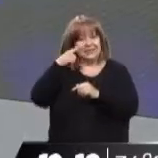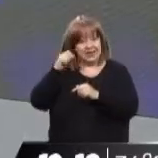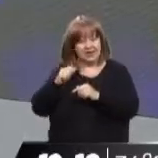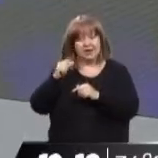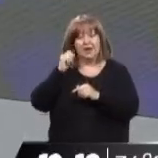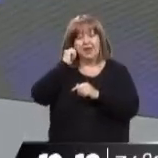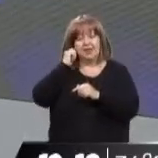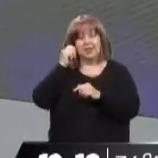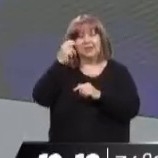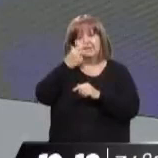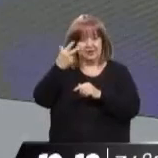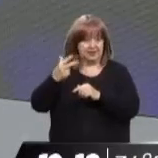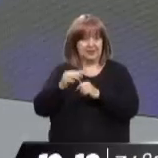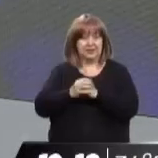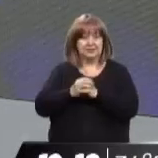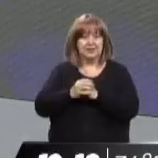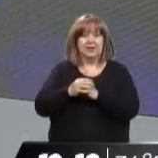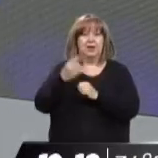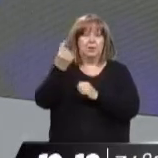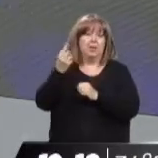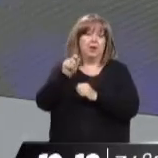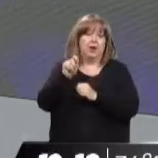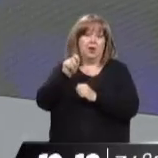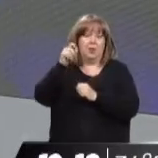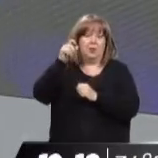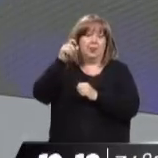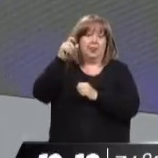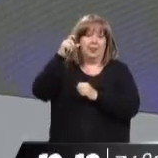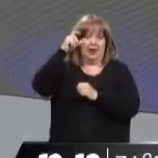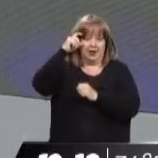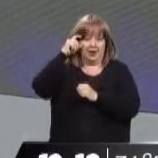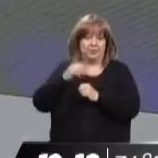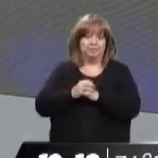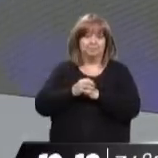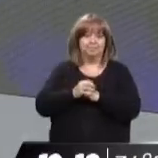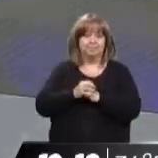departamento de Las Heras, el primer femicidio ocurrido en Mendoza este año.